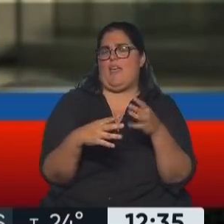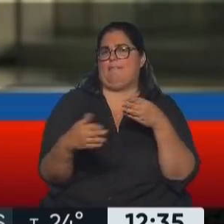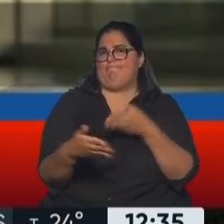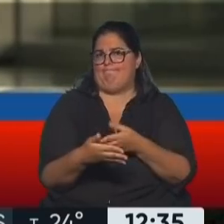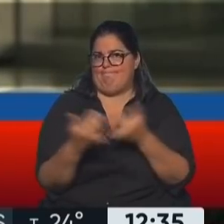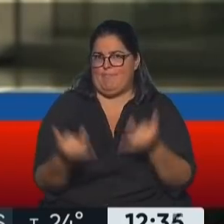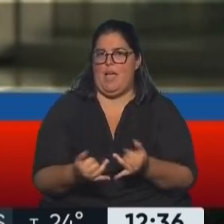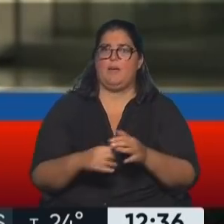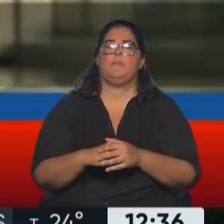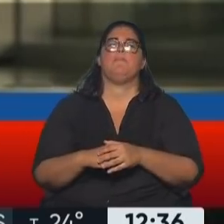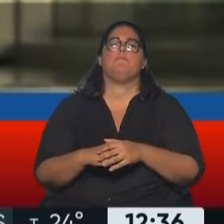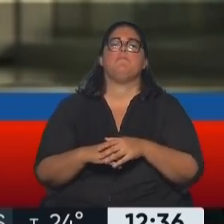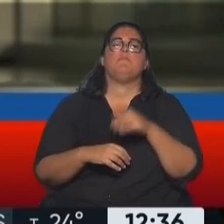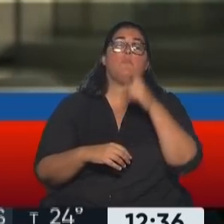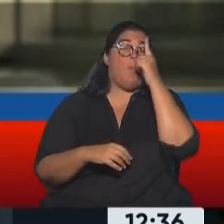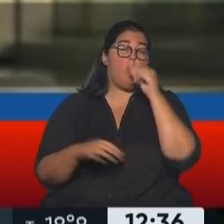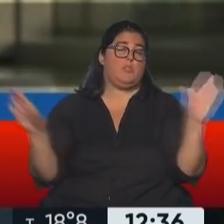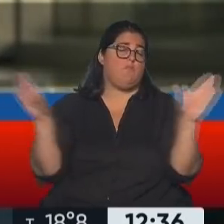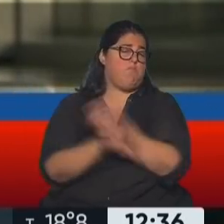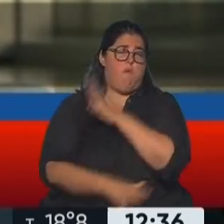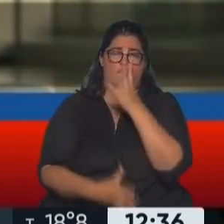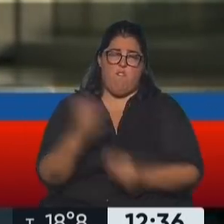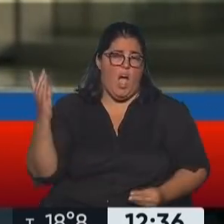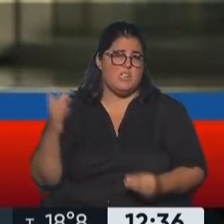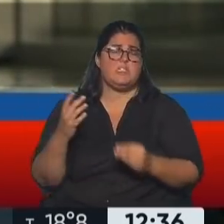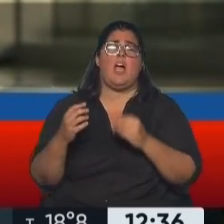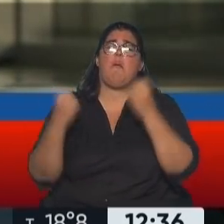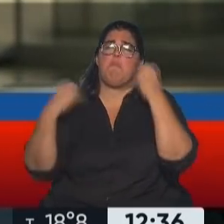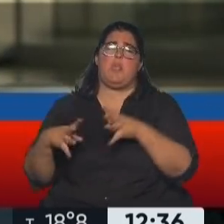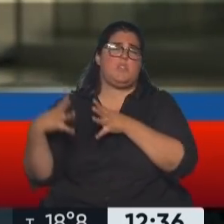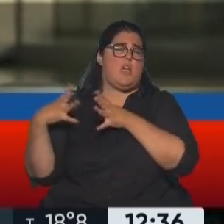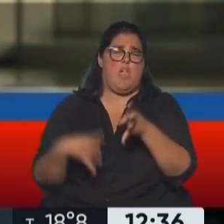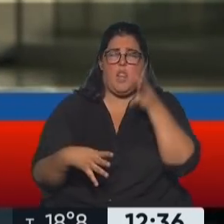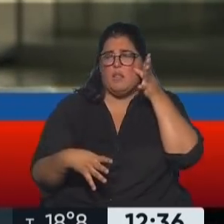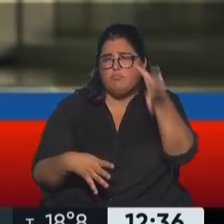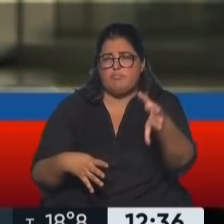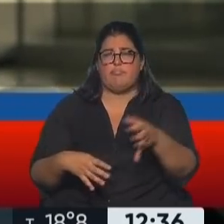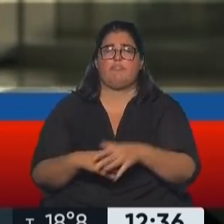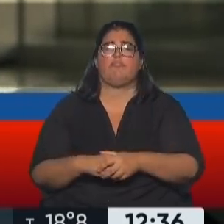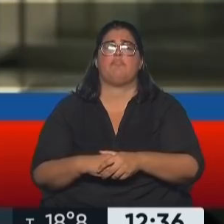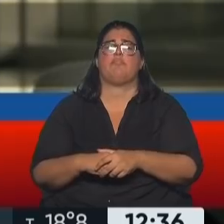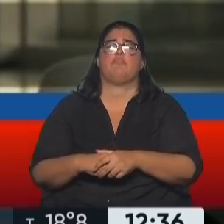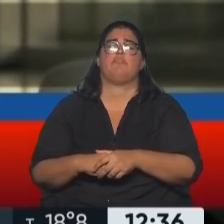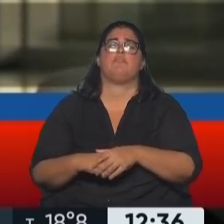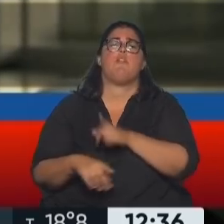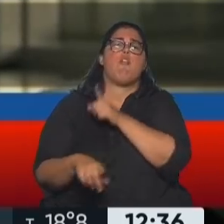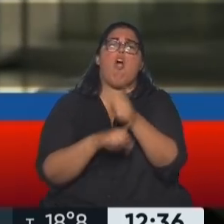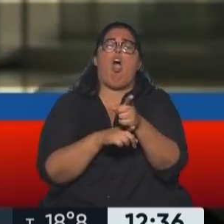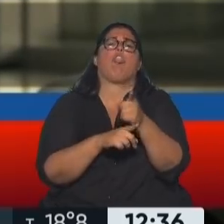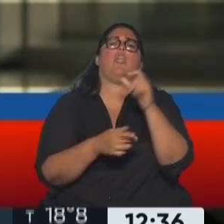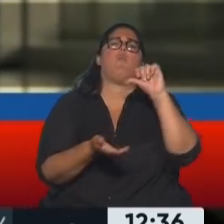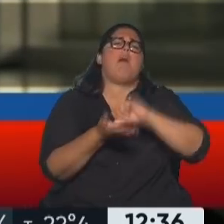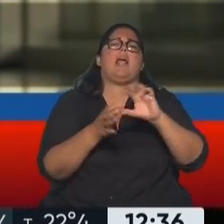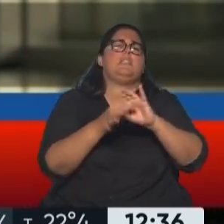Putin has made a big mistake, and that is to launch a war, to wage war against an independent sovereign